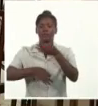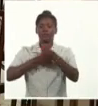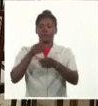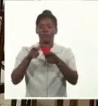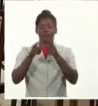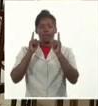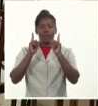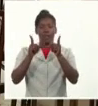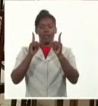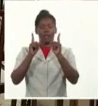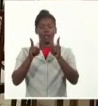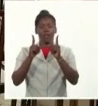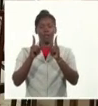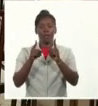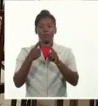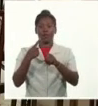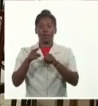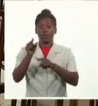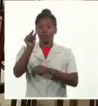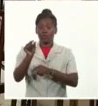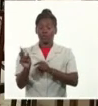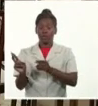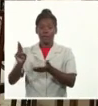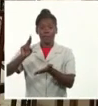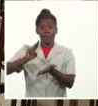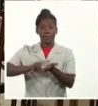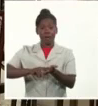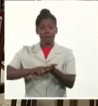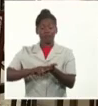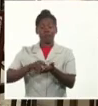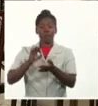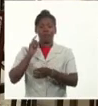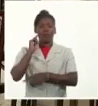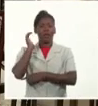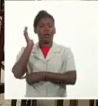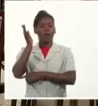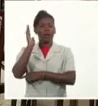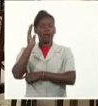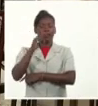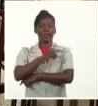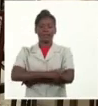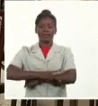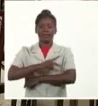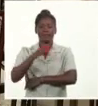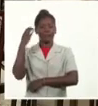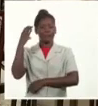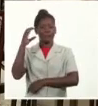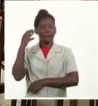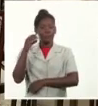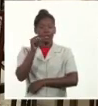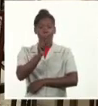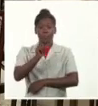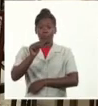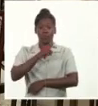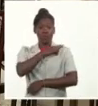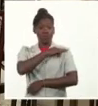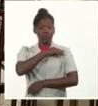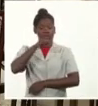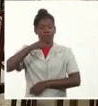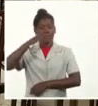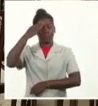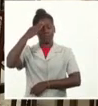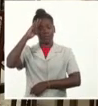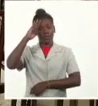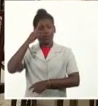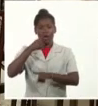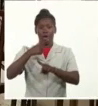Fabio Henao, miembro de la Conferencia Episcopal de Colombia, y funcionarios de los gobiernos de Cuba y